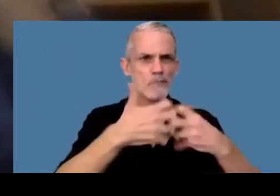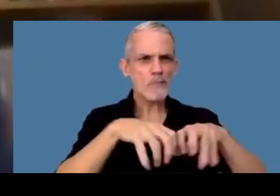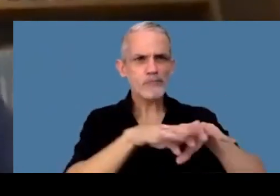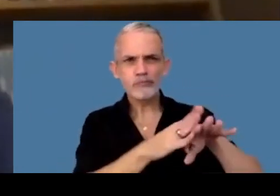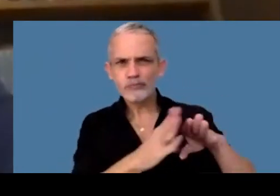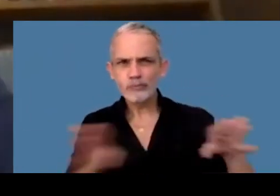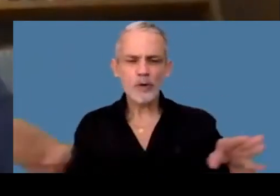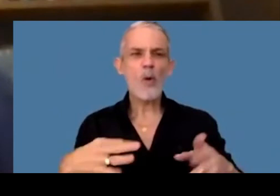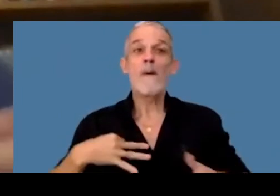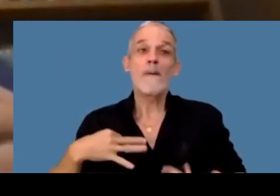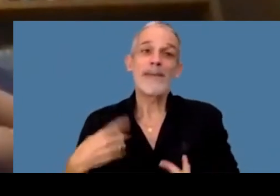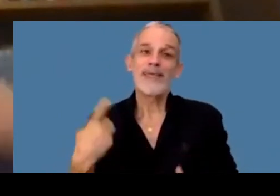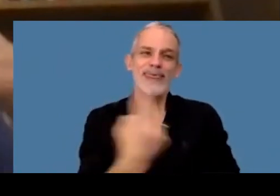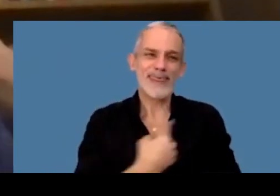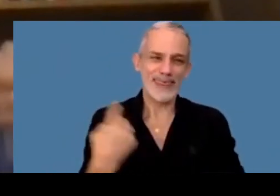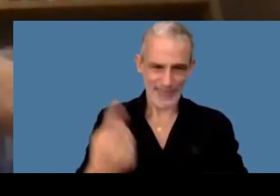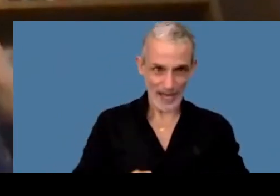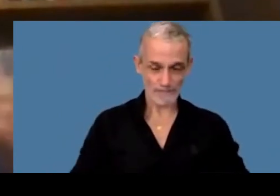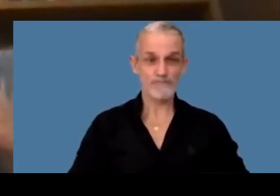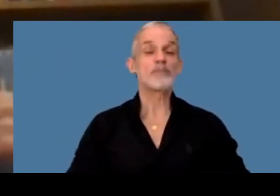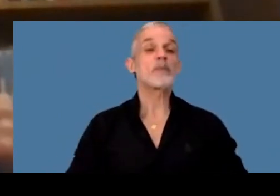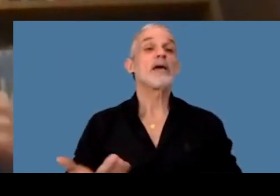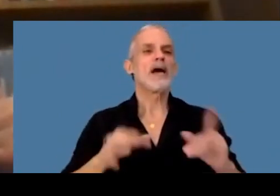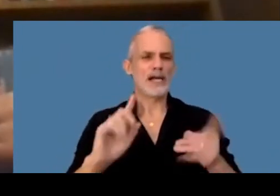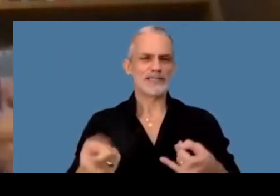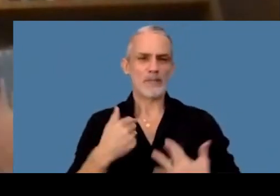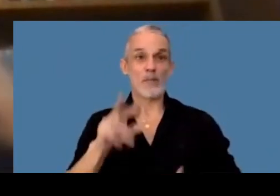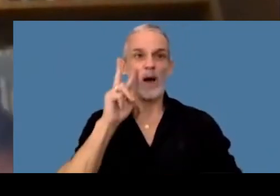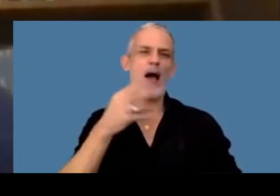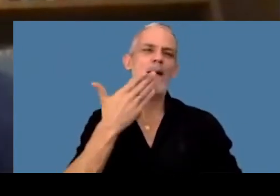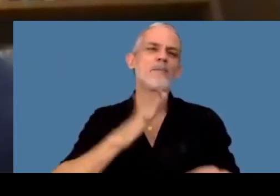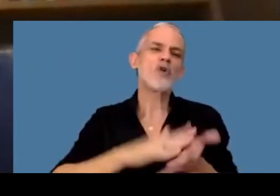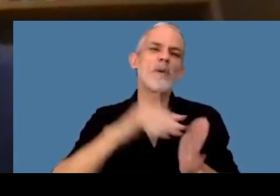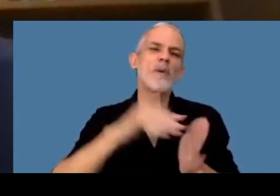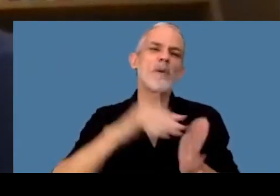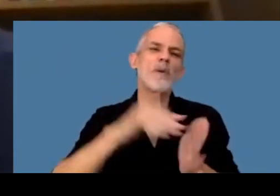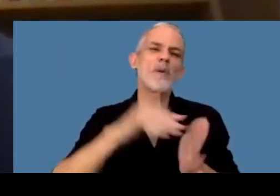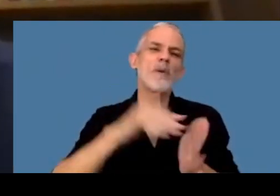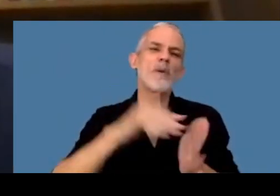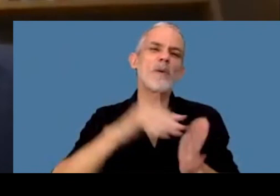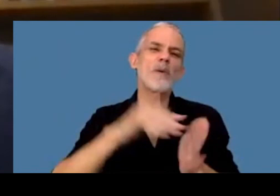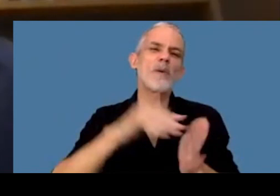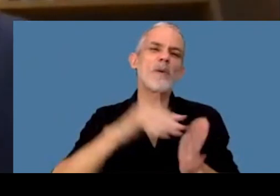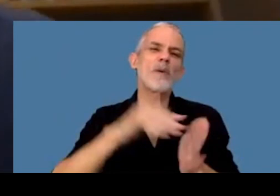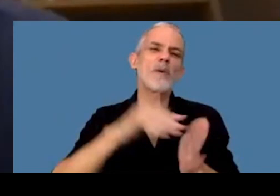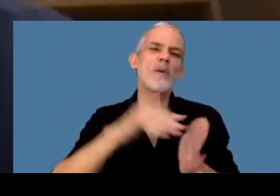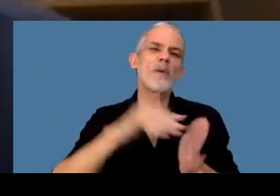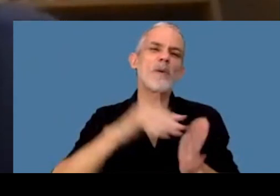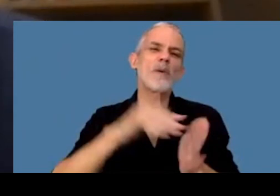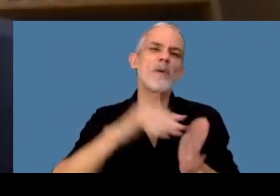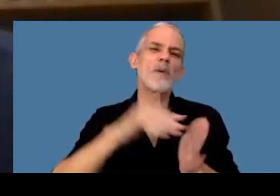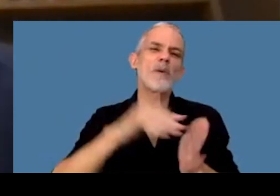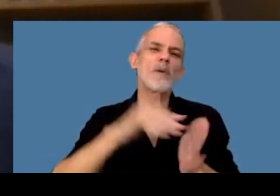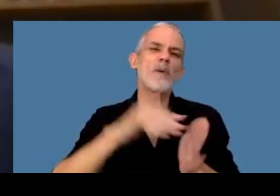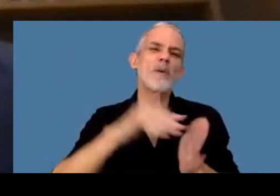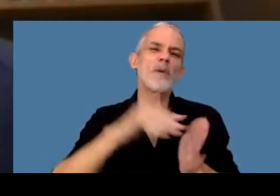nuestra vida. Ahora, también vamos a ver, cuando hablemos de contenidos, que hay un montón de desafíos para las organizaciones sindicales. Yo no les voy a decir a